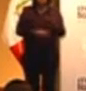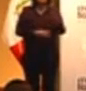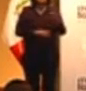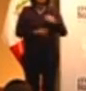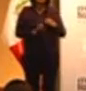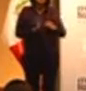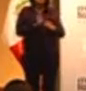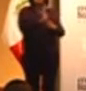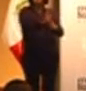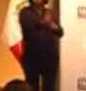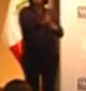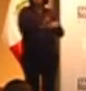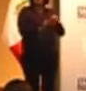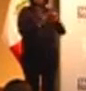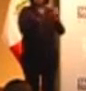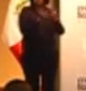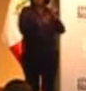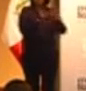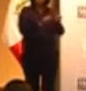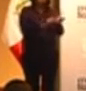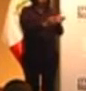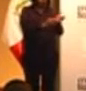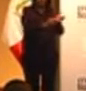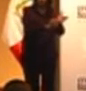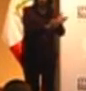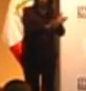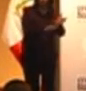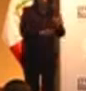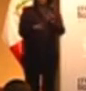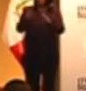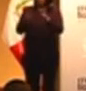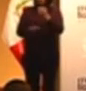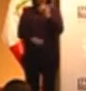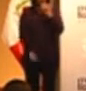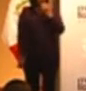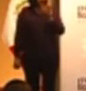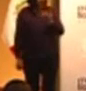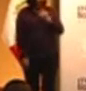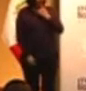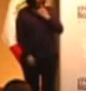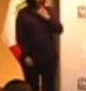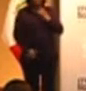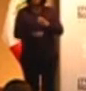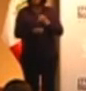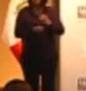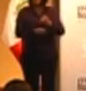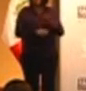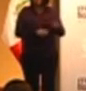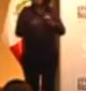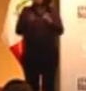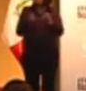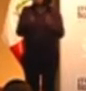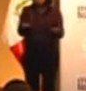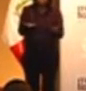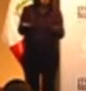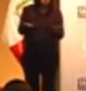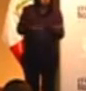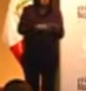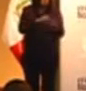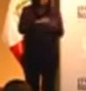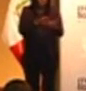a un grupo de personas y quedaron realmente impresionadas del trabajo que se había hecho. Y me preguntaban dónde se había